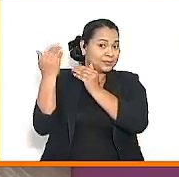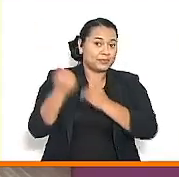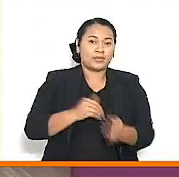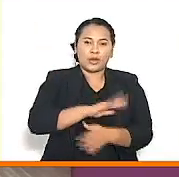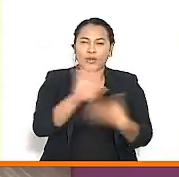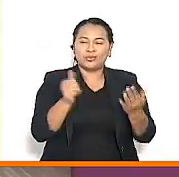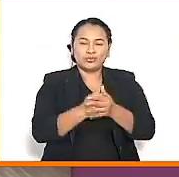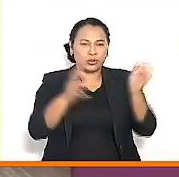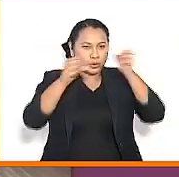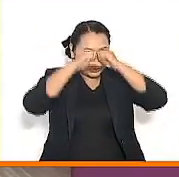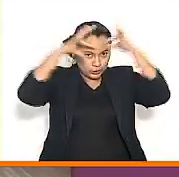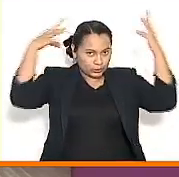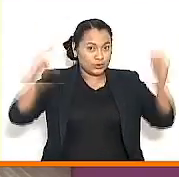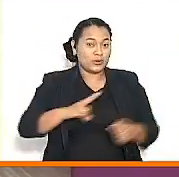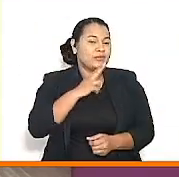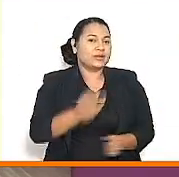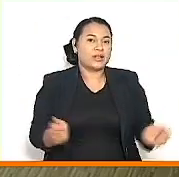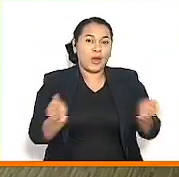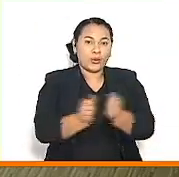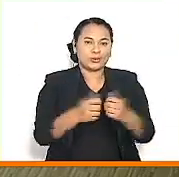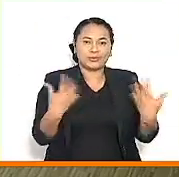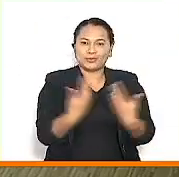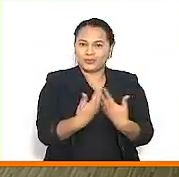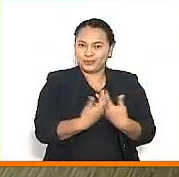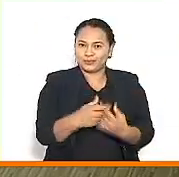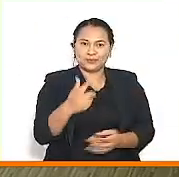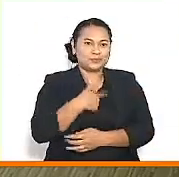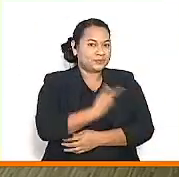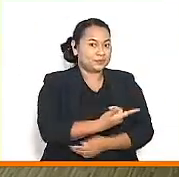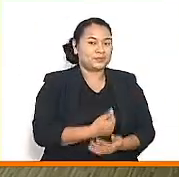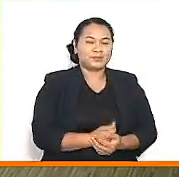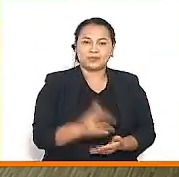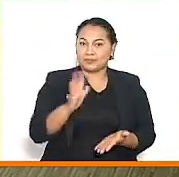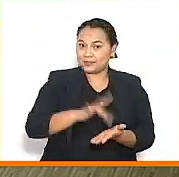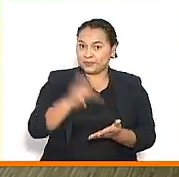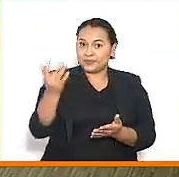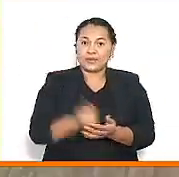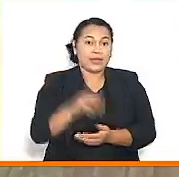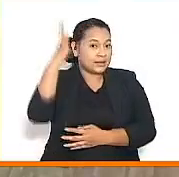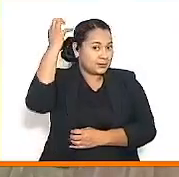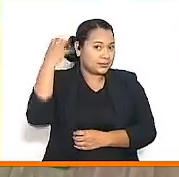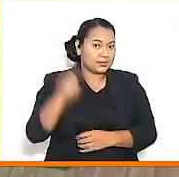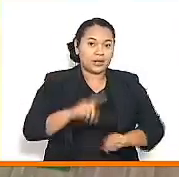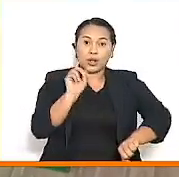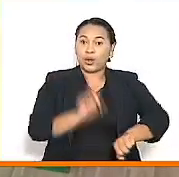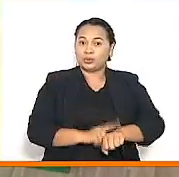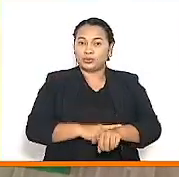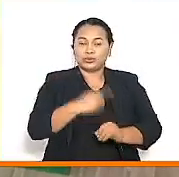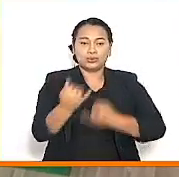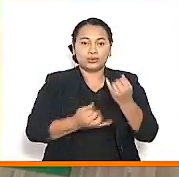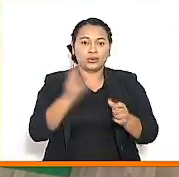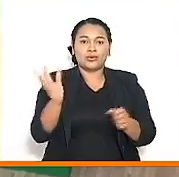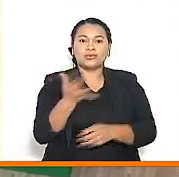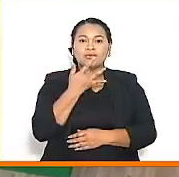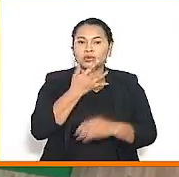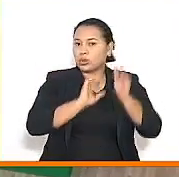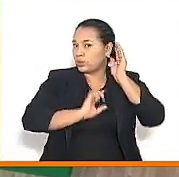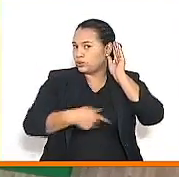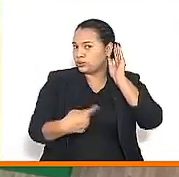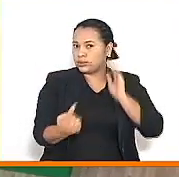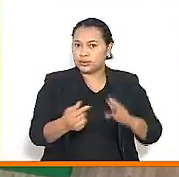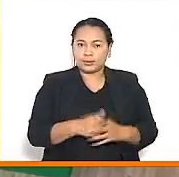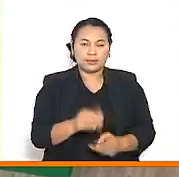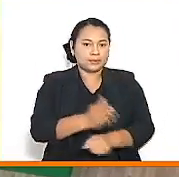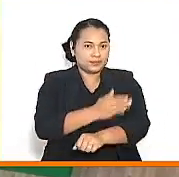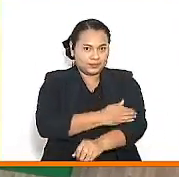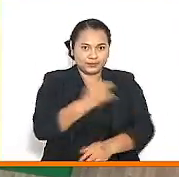de tus sueños se haga realidad junto a Cecilia Rosell. Muchas gracias, Charlene. Llegó el momento de nuestro juego favorito, que es Diaria. Pero antes te comento,